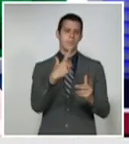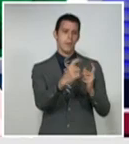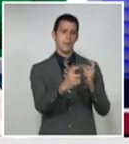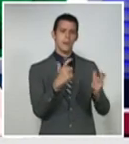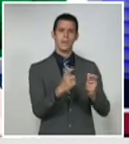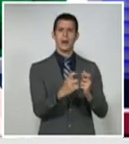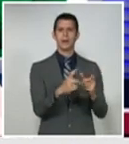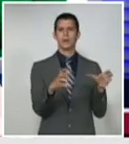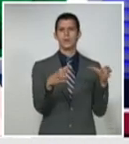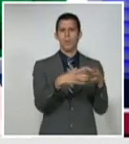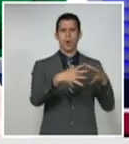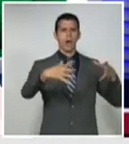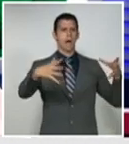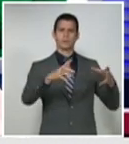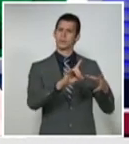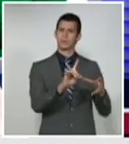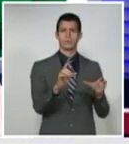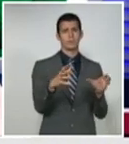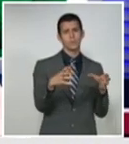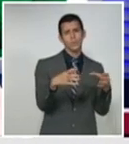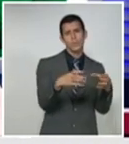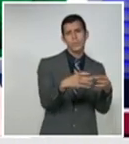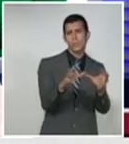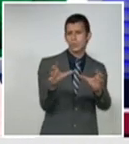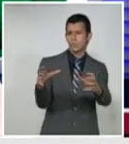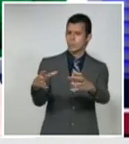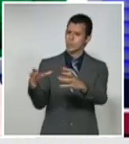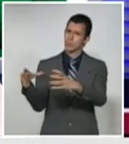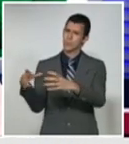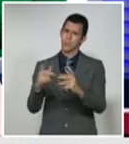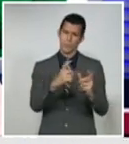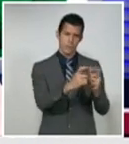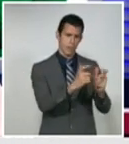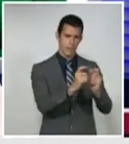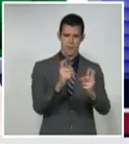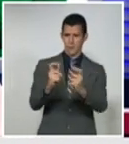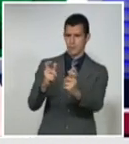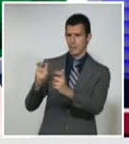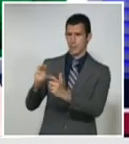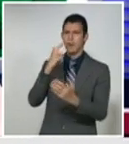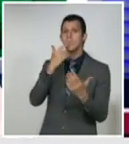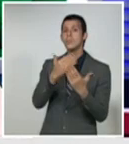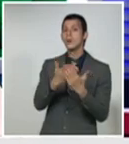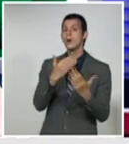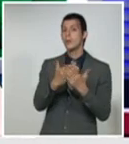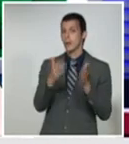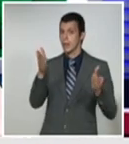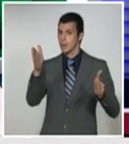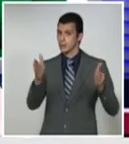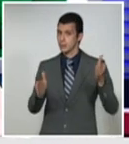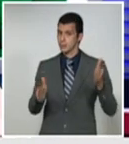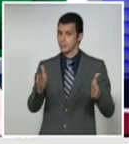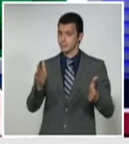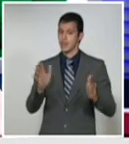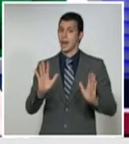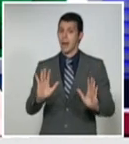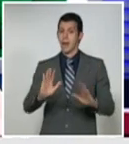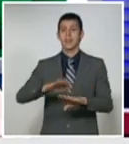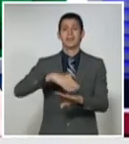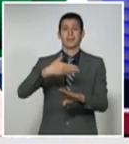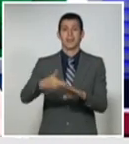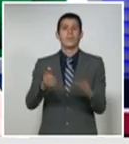se sabe las cifras que se van a lograr en los próximos meses, la fecha en este año en que vamos a lograr